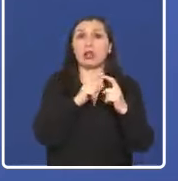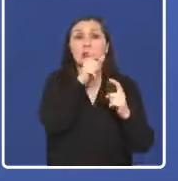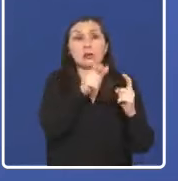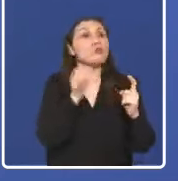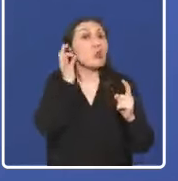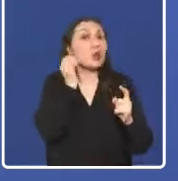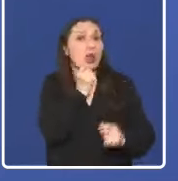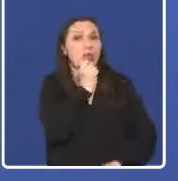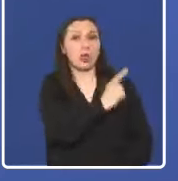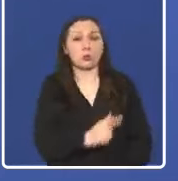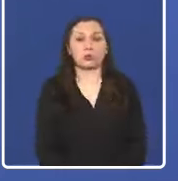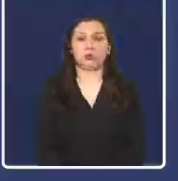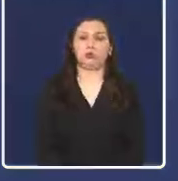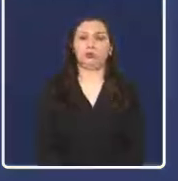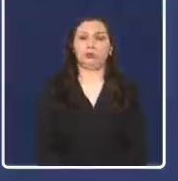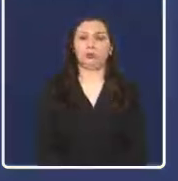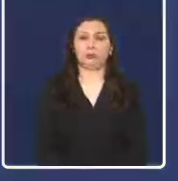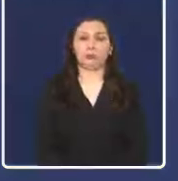denuncia.